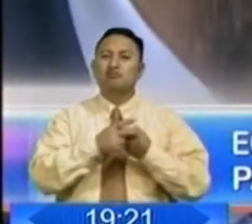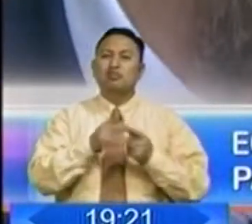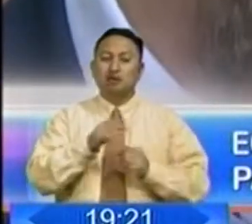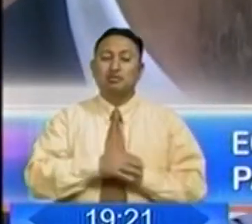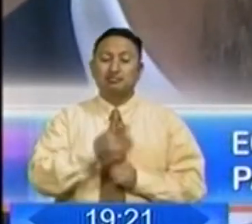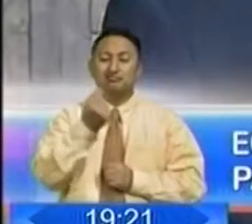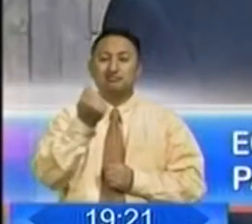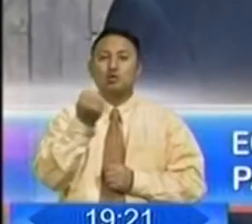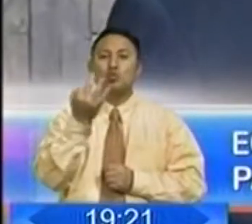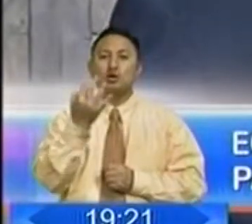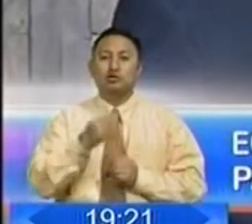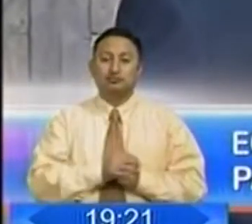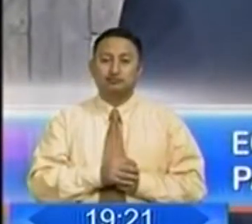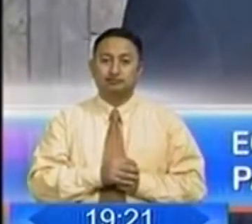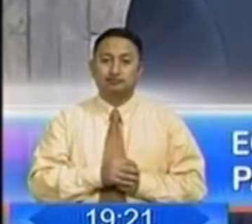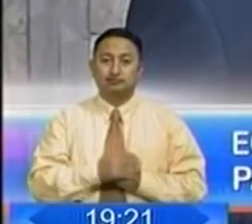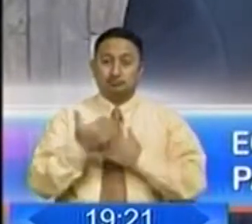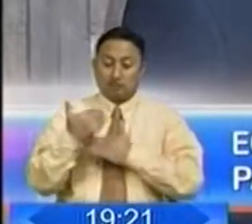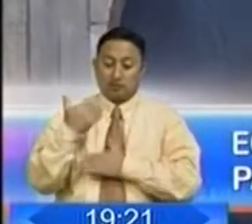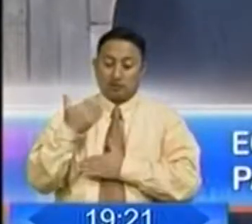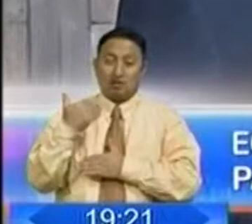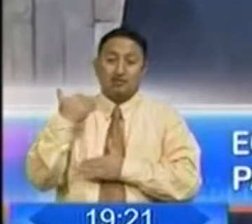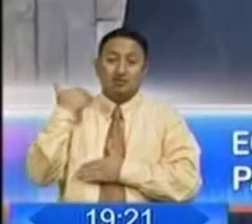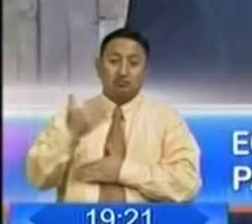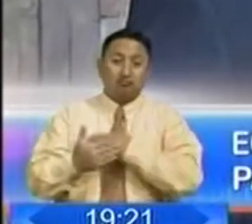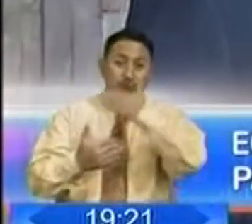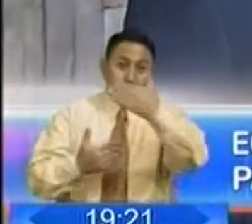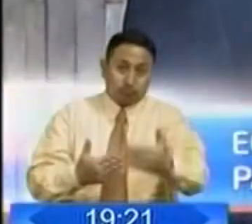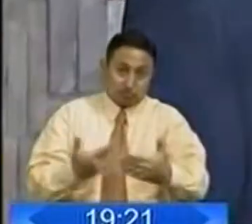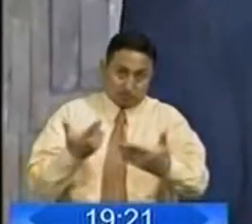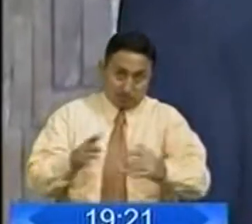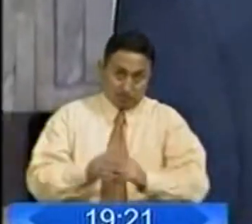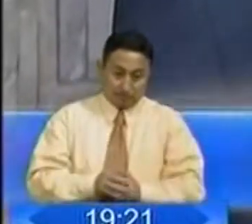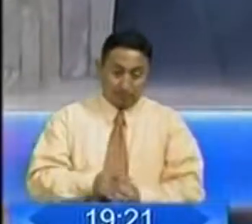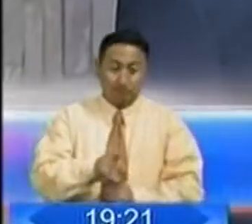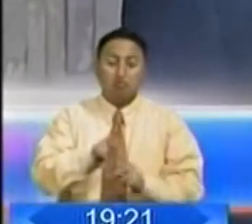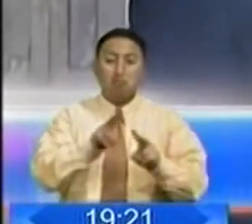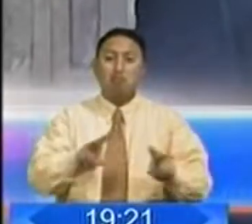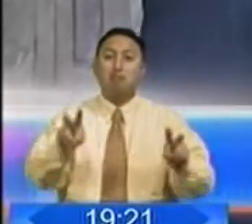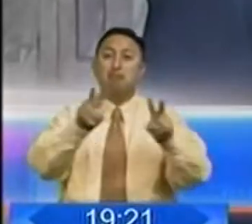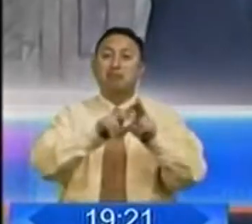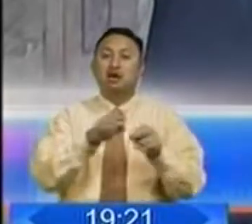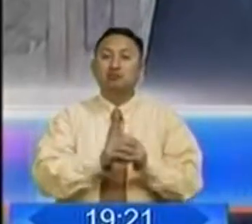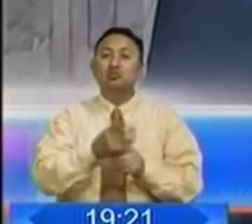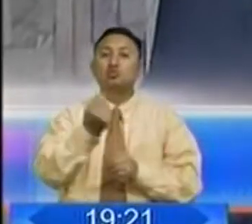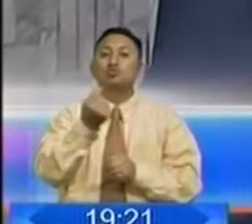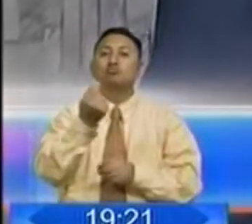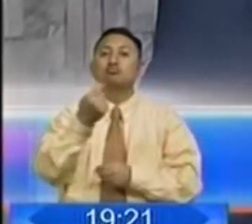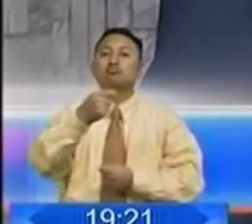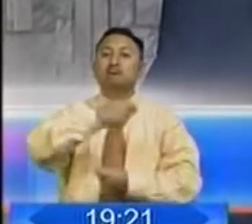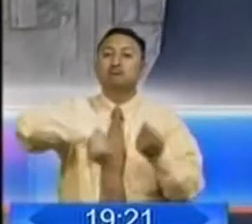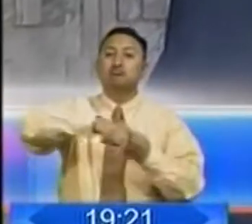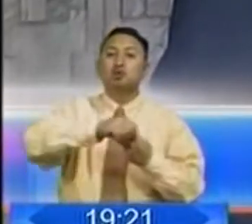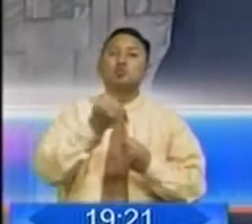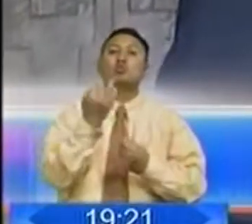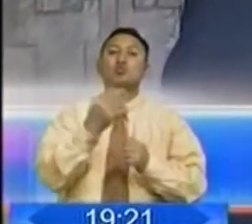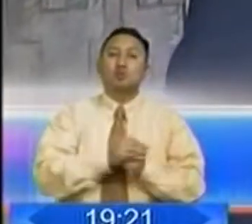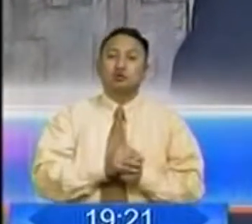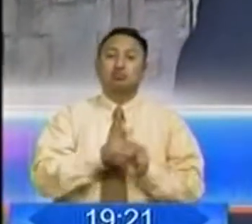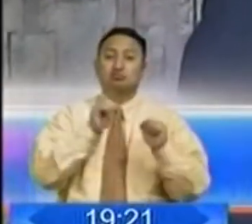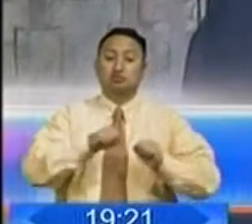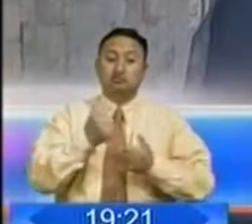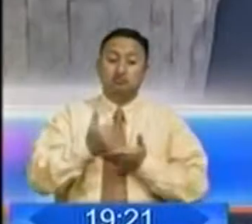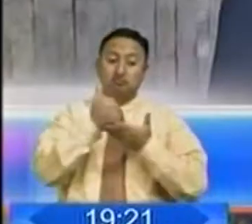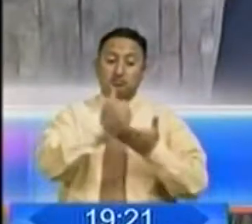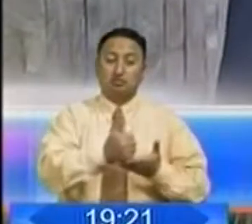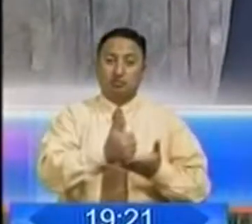de los daños. En una etapa posterior se establecerá el valor de los daños sufridos, y ese valor servirá de